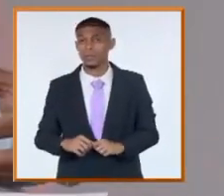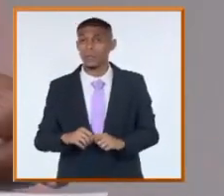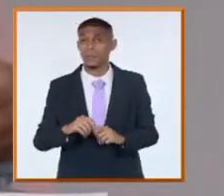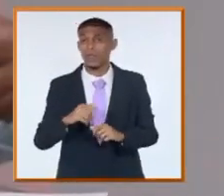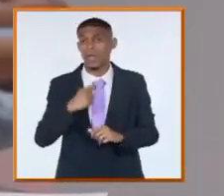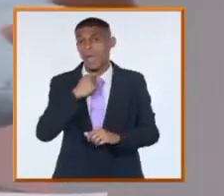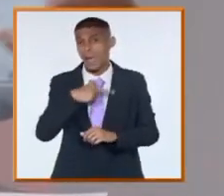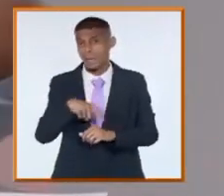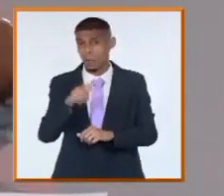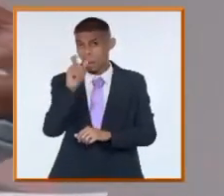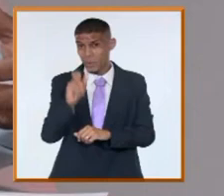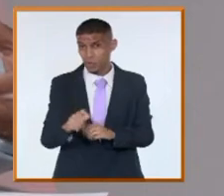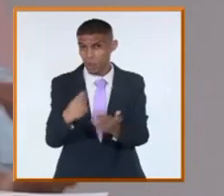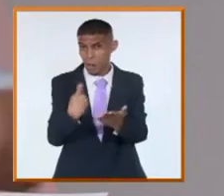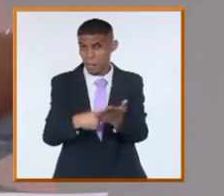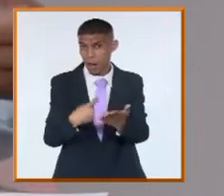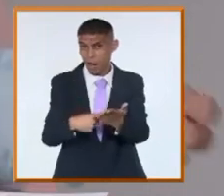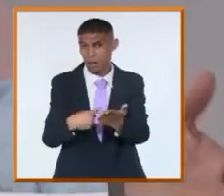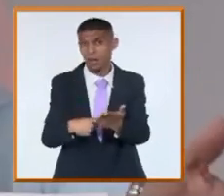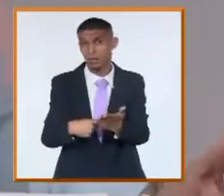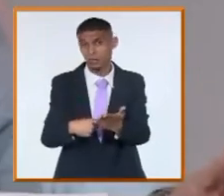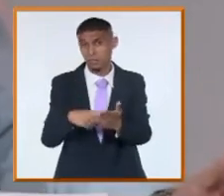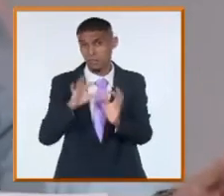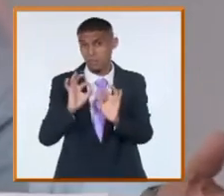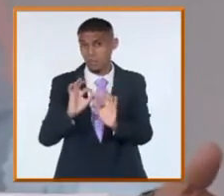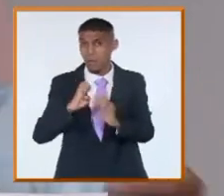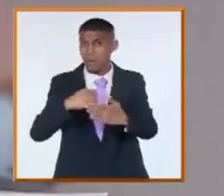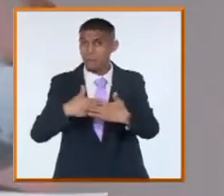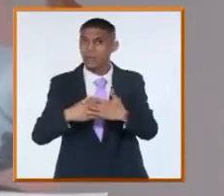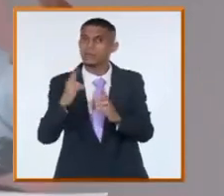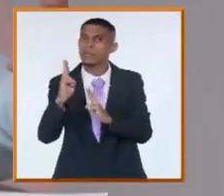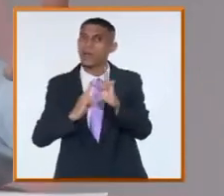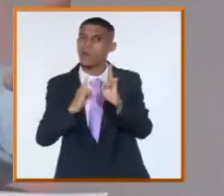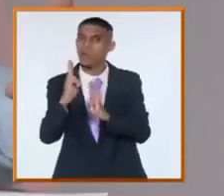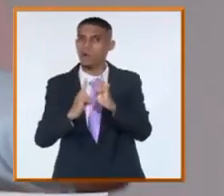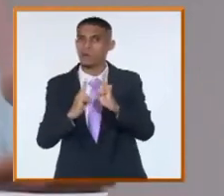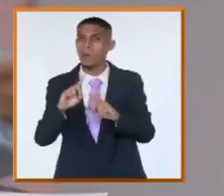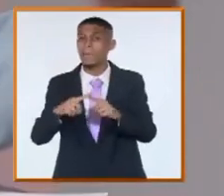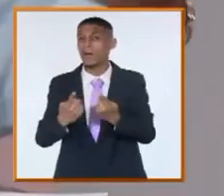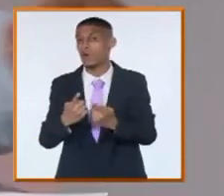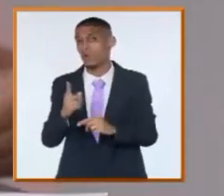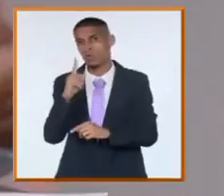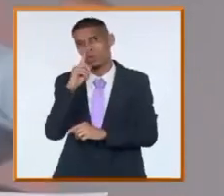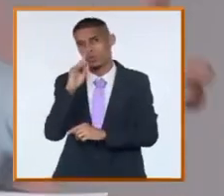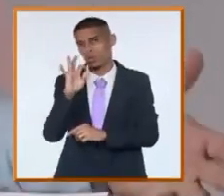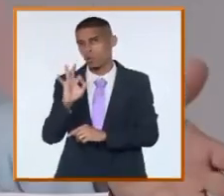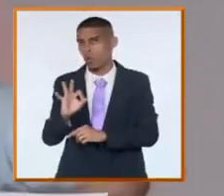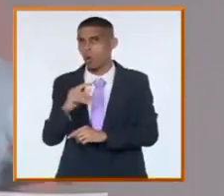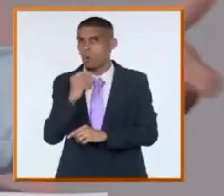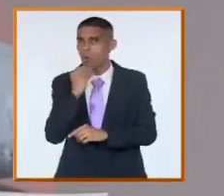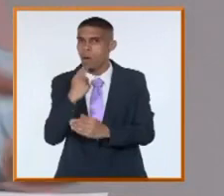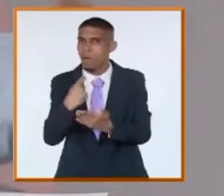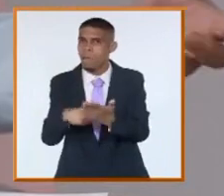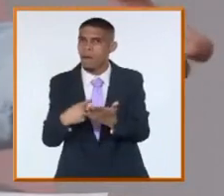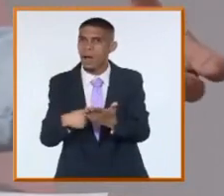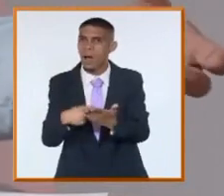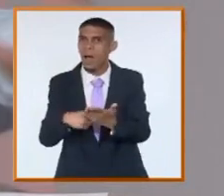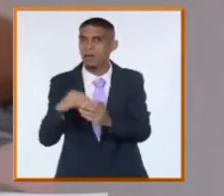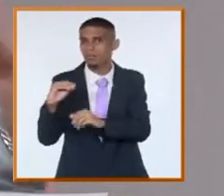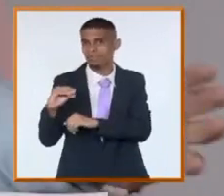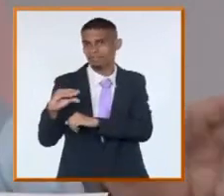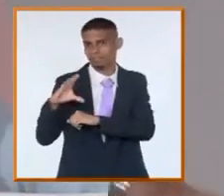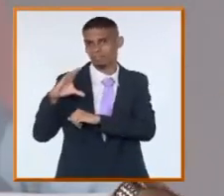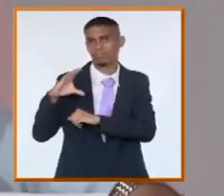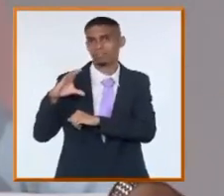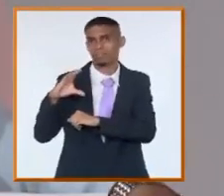pueden ver el con esta forma gestión es por acuerdo entre las partes pero no pueden pagar monto que estén por encima